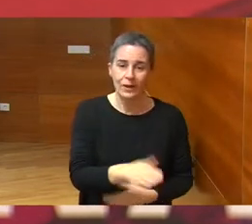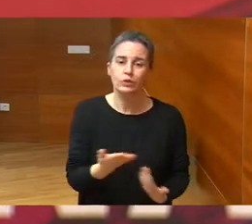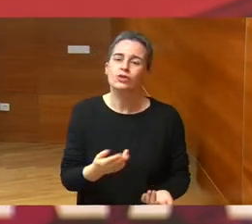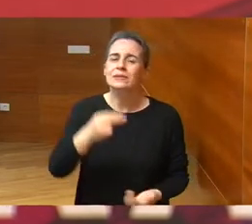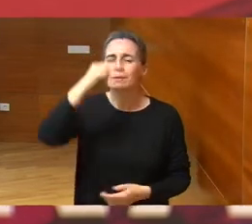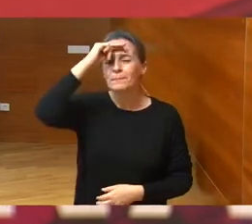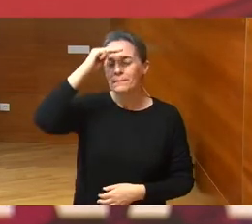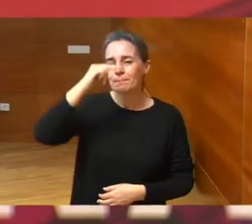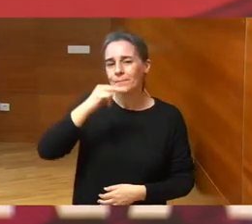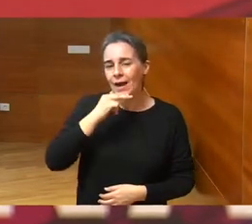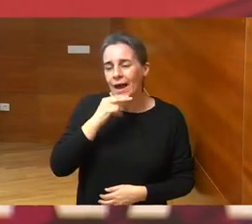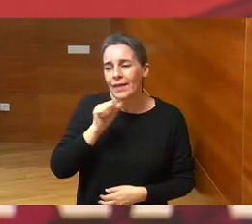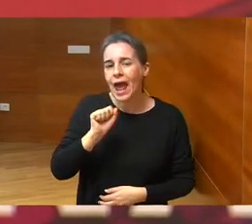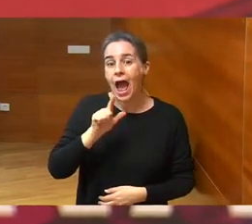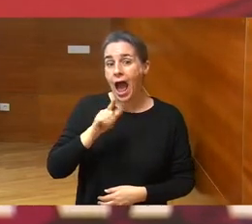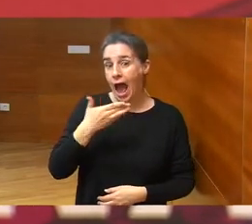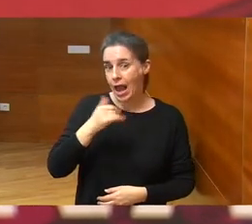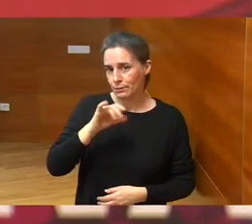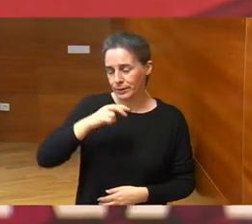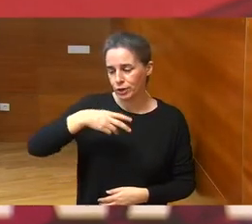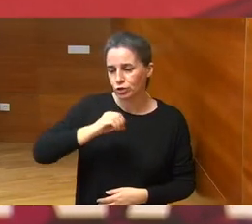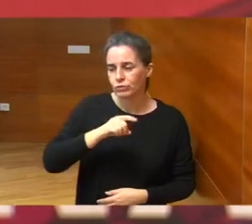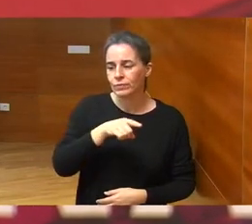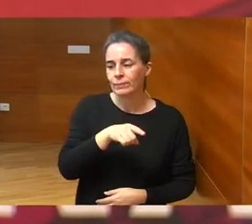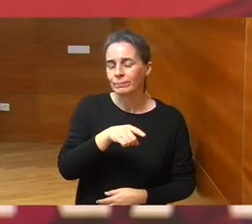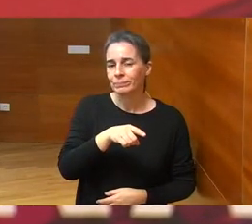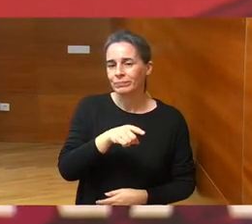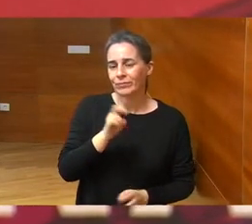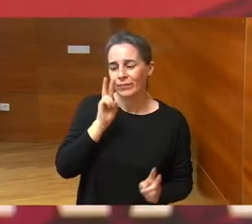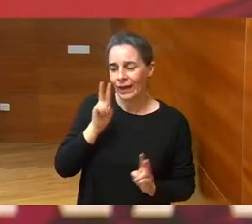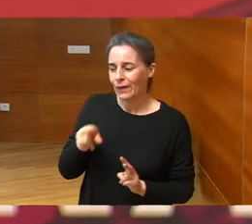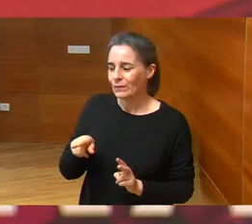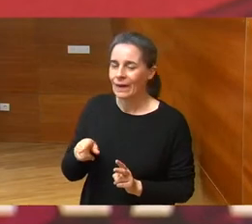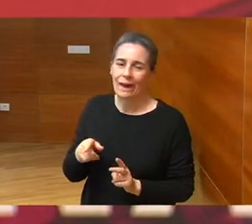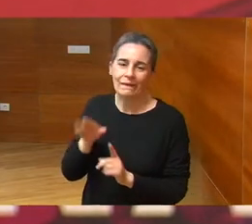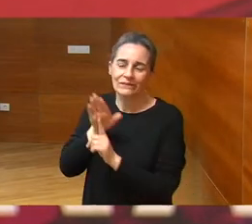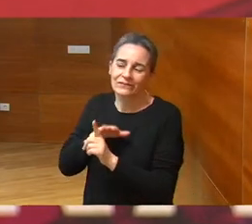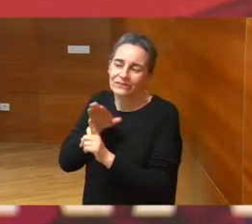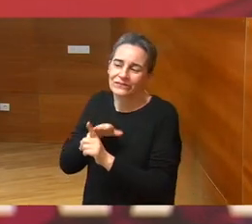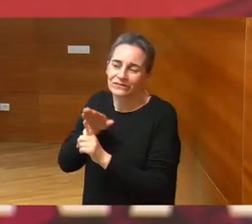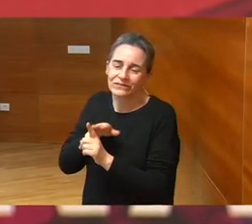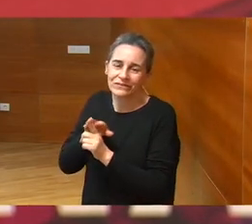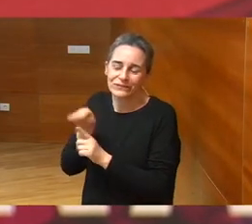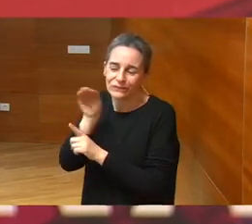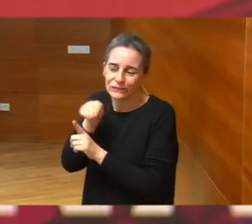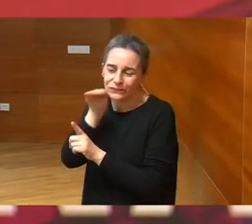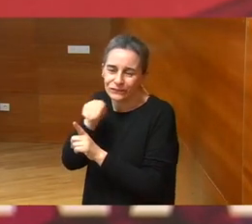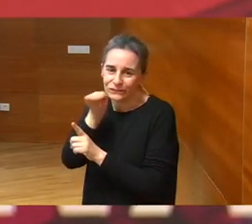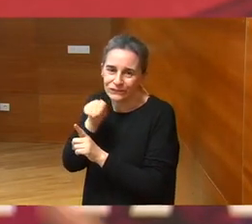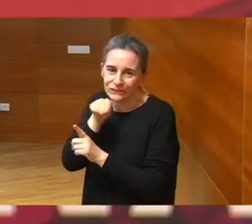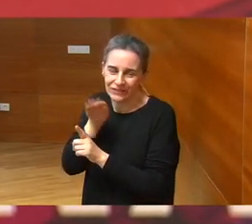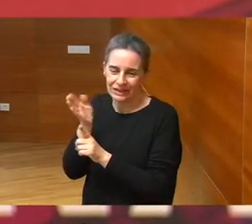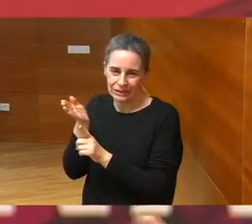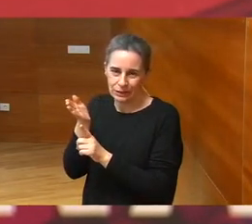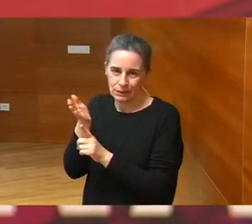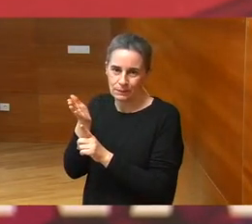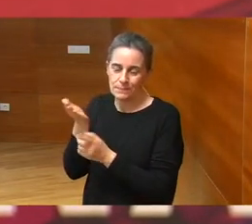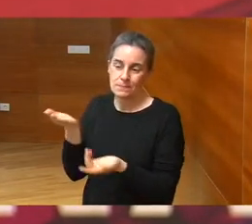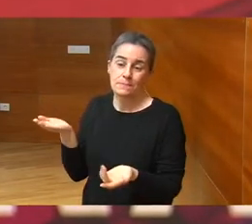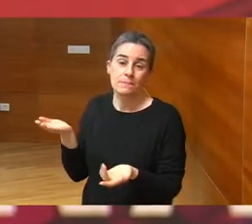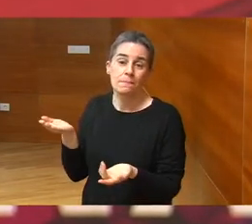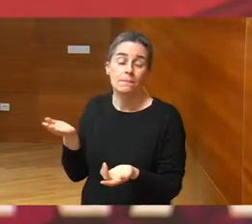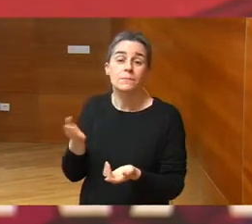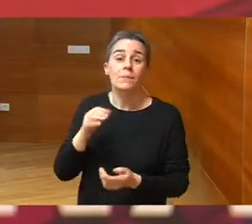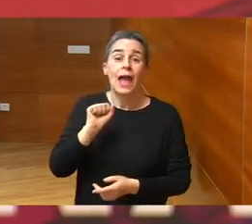Albino bueno Pues debía ser arenado sus Hoyos Por así decirlo no bueno eso indica también